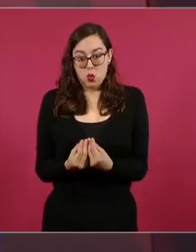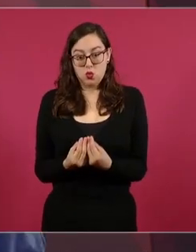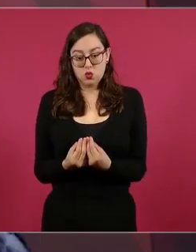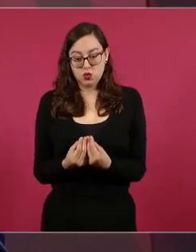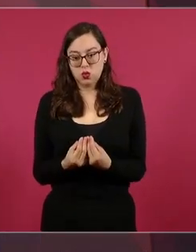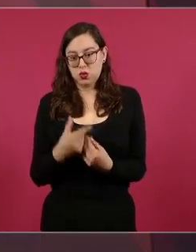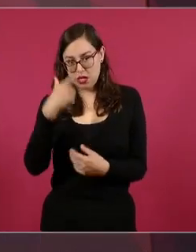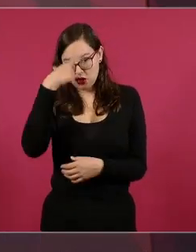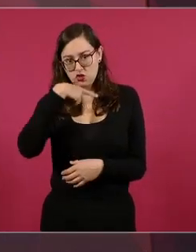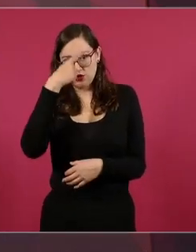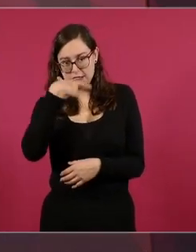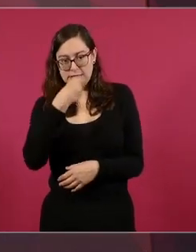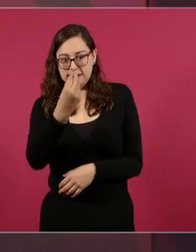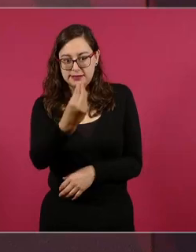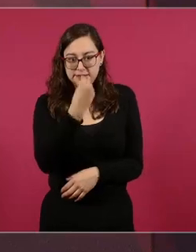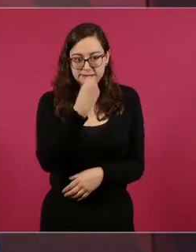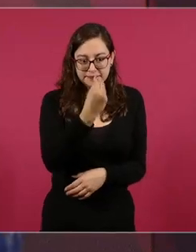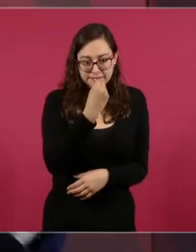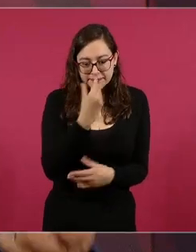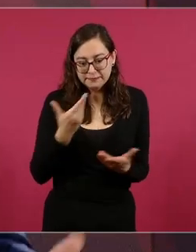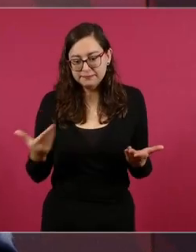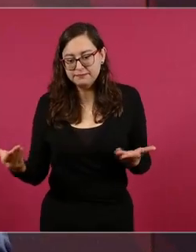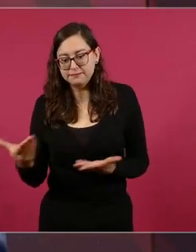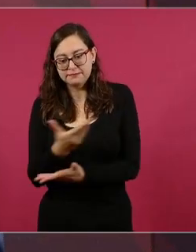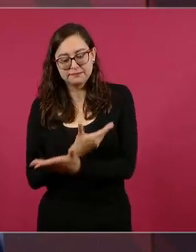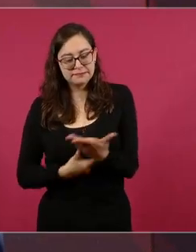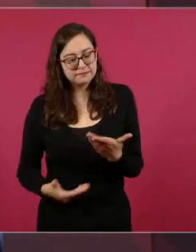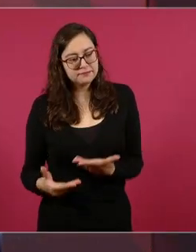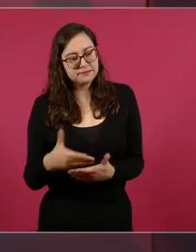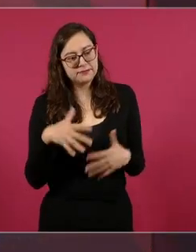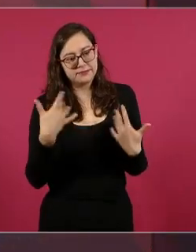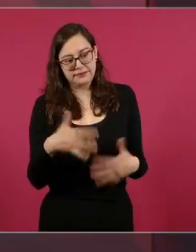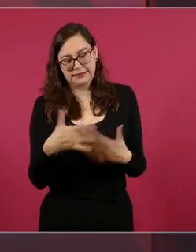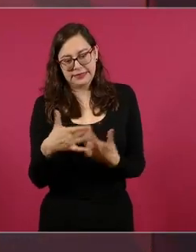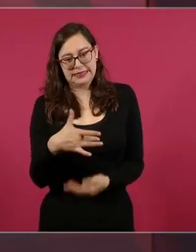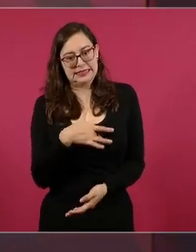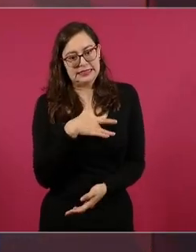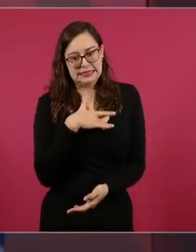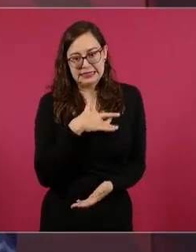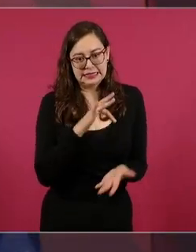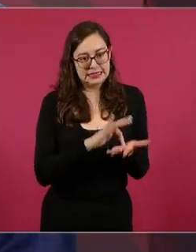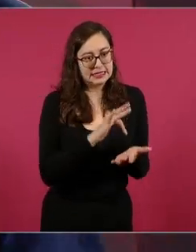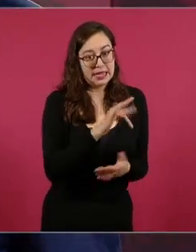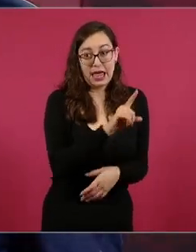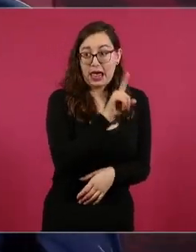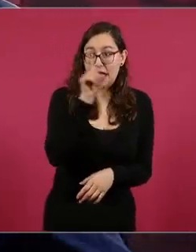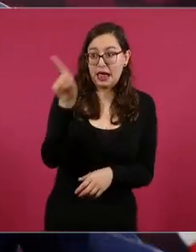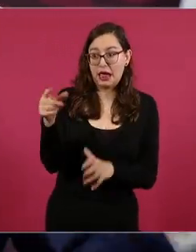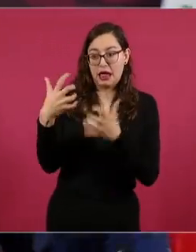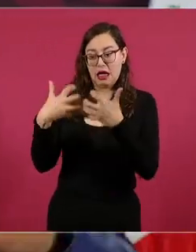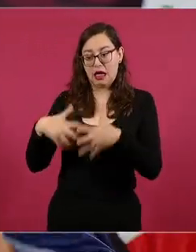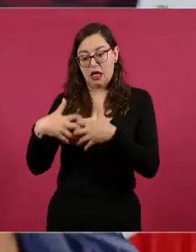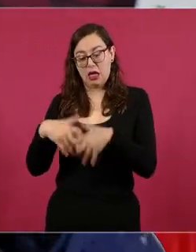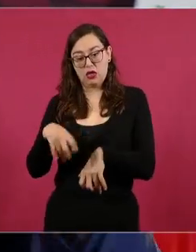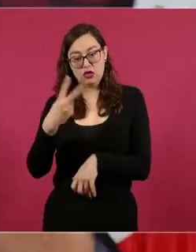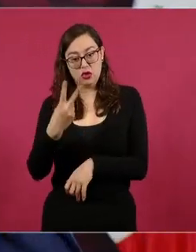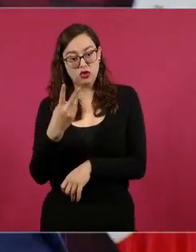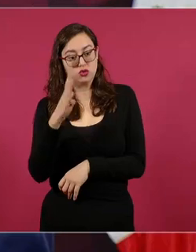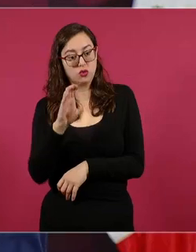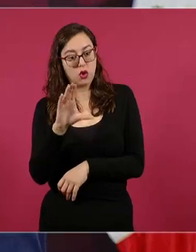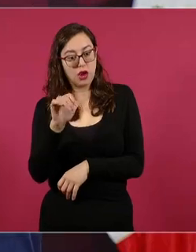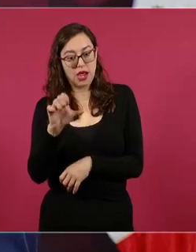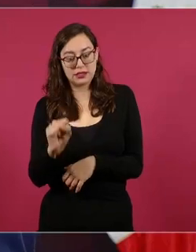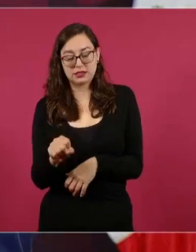Cenamos para agradecerles por hacer esa obra en tan poco tiempo,